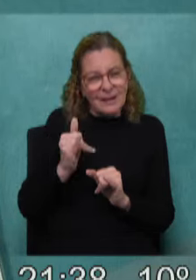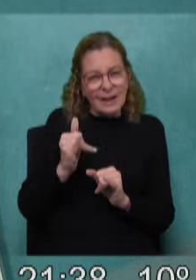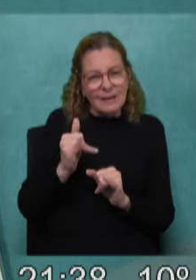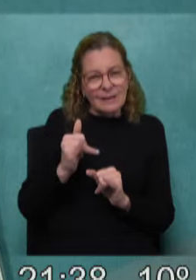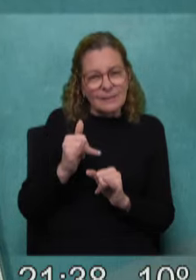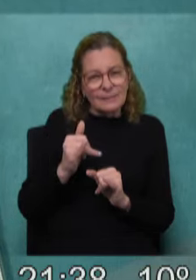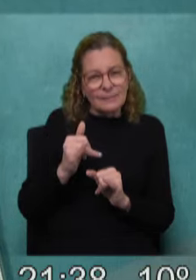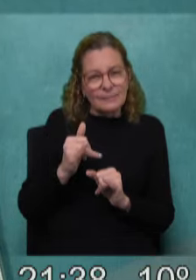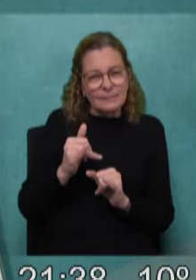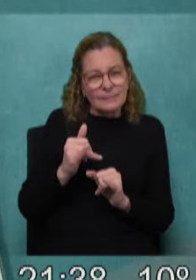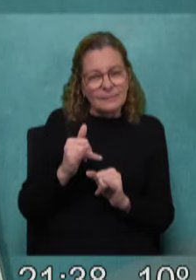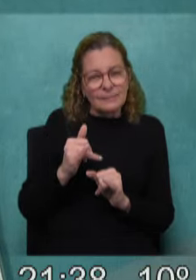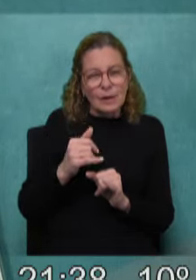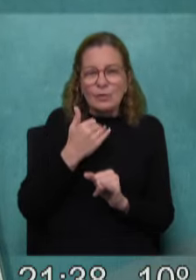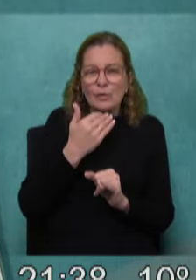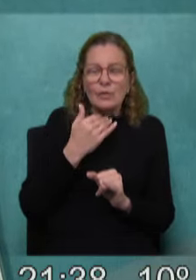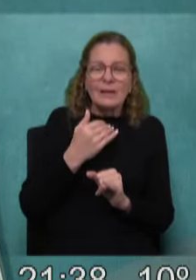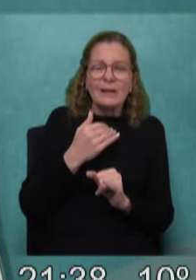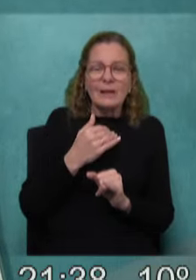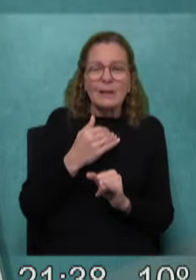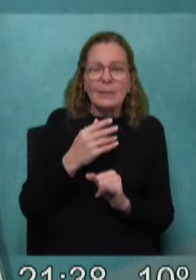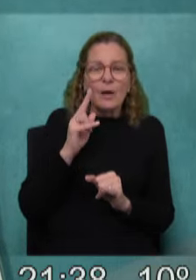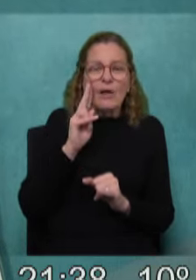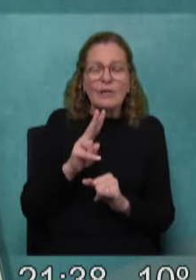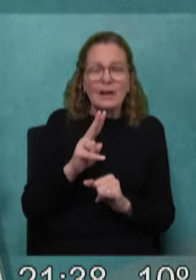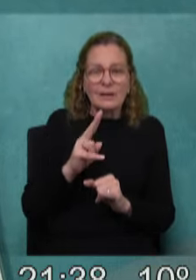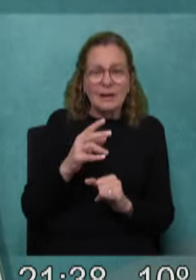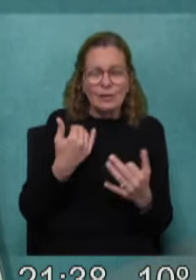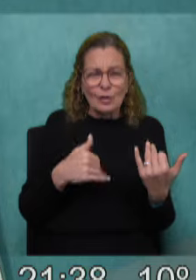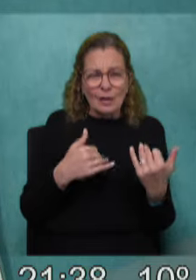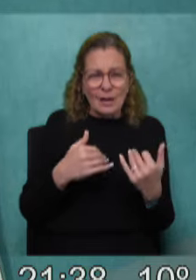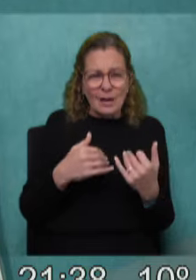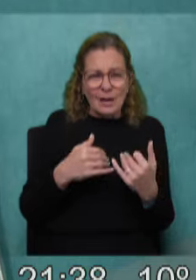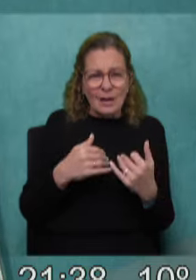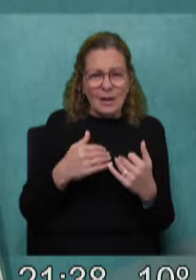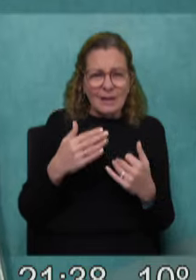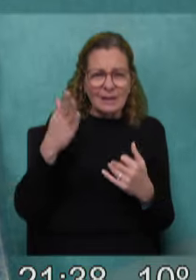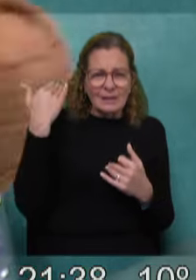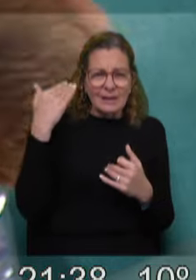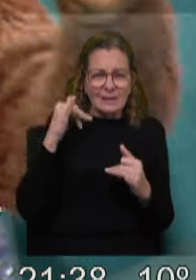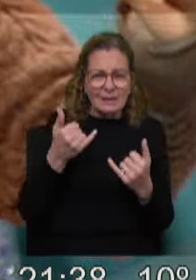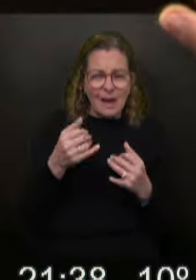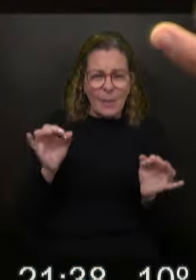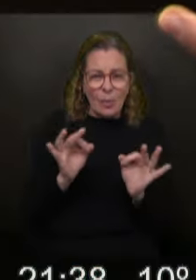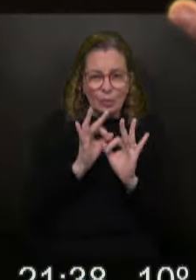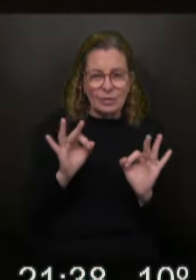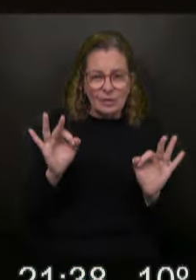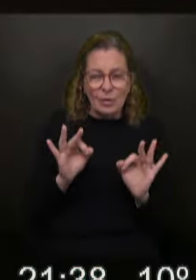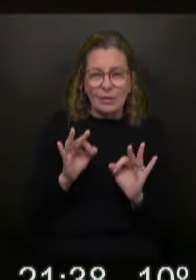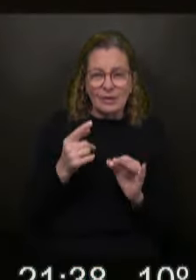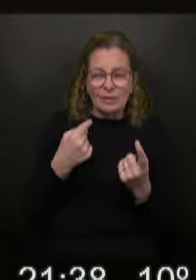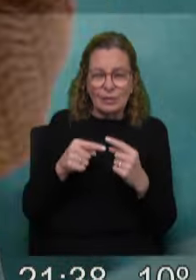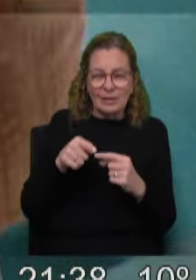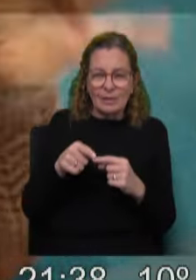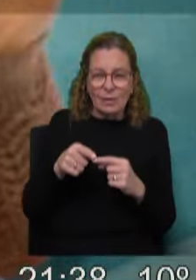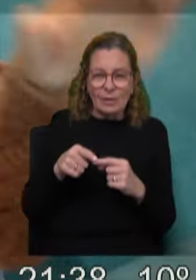chiquilines, yo qué sé, que me van a ver a los toques y que me iban a ver a tocar con los cantacuentos y que ahora ya son músicos. Claro. ¿Entendés? Ahora